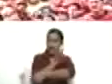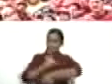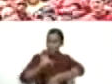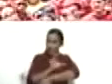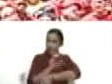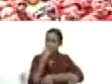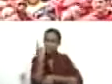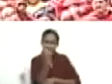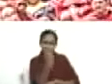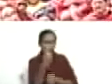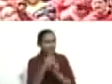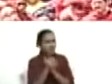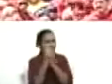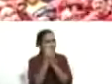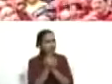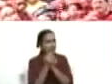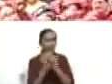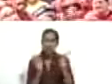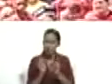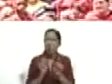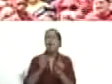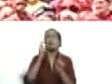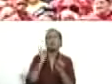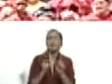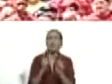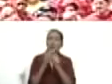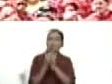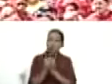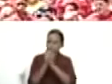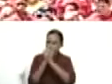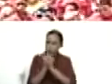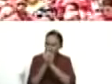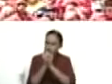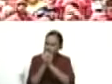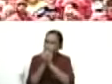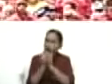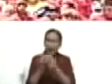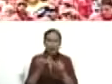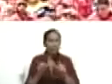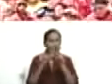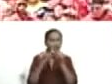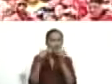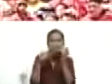rezar. Gallo, hasta los marxistas leninistas tienen que rezar.